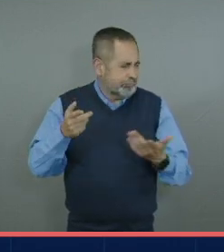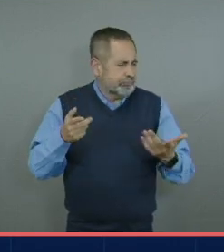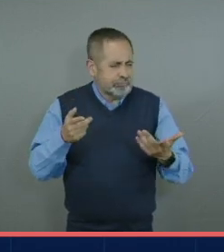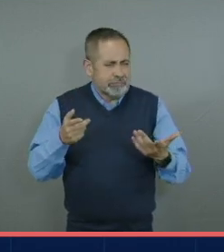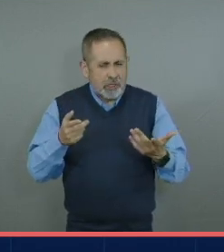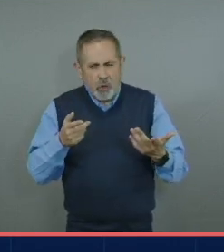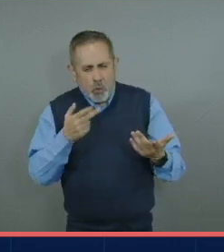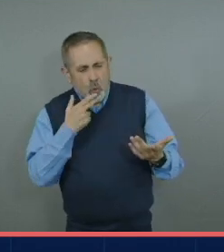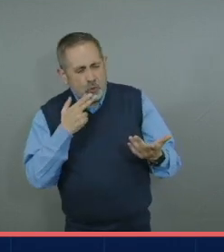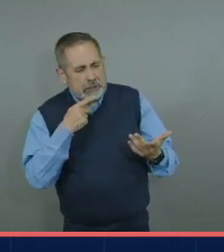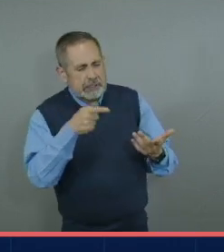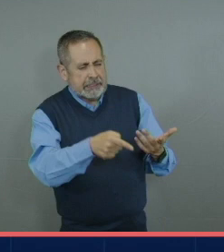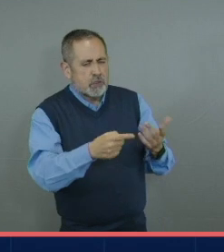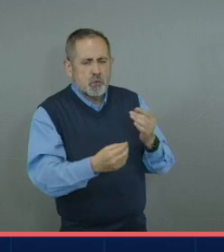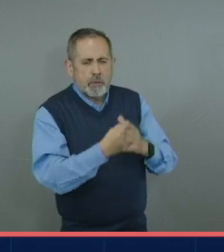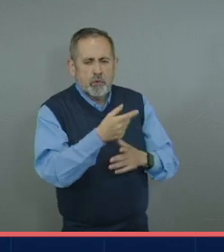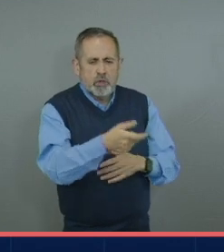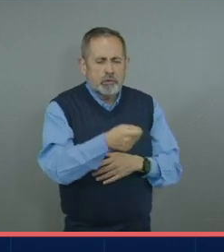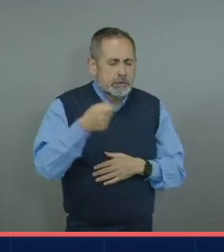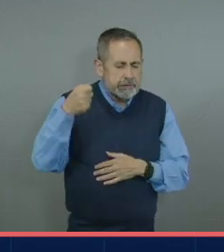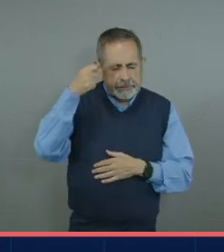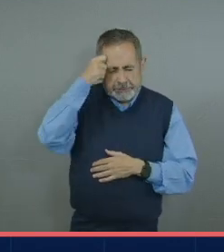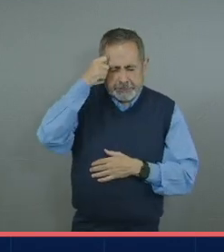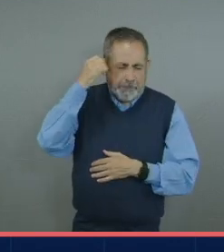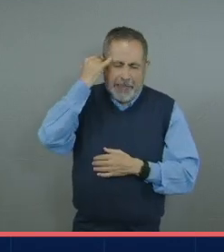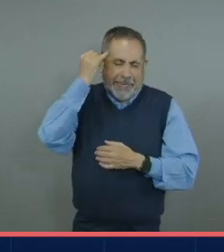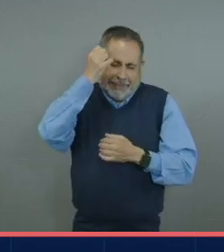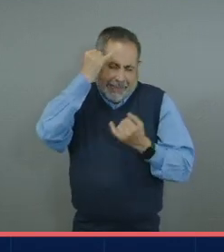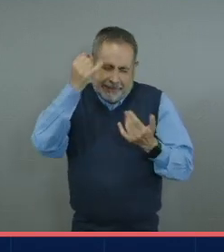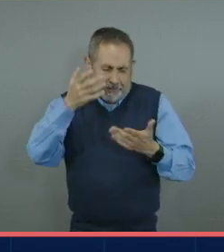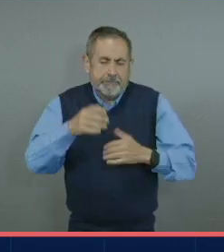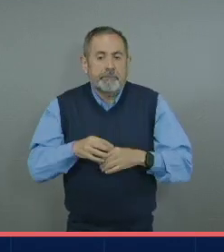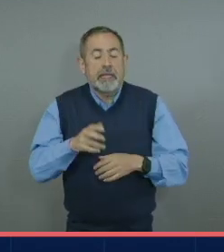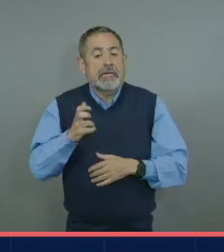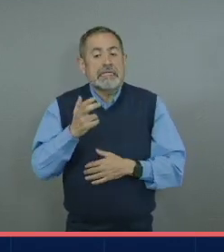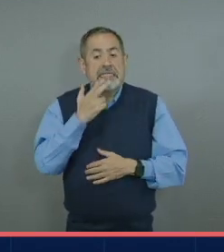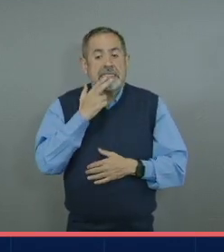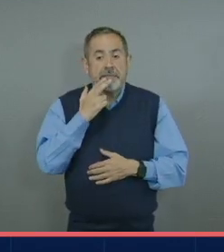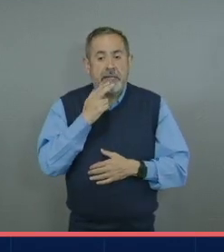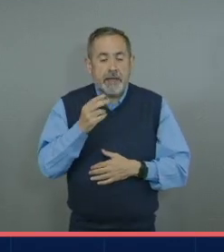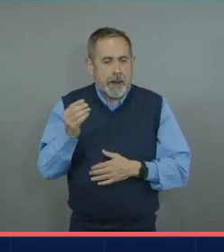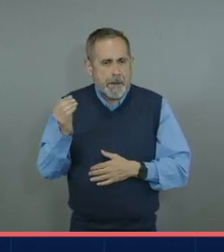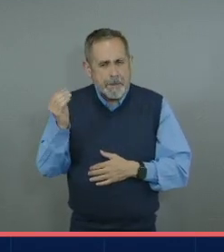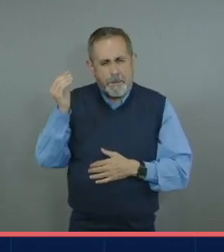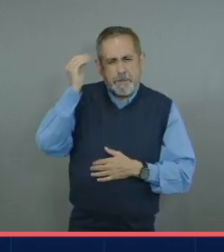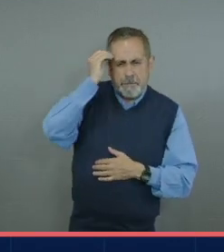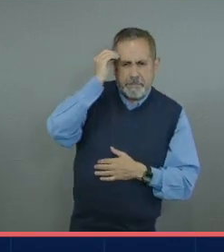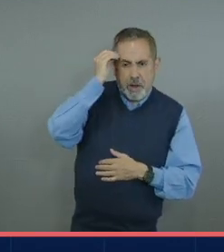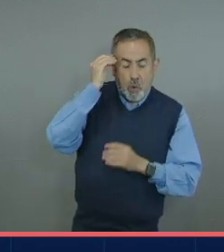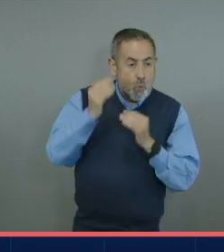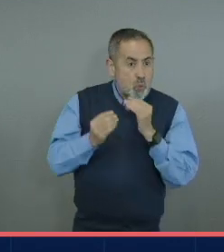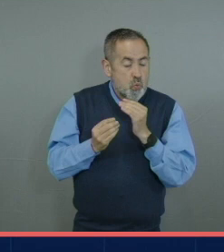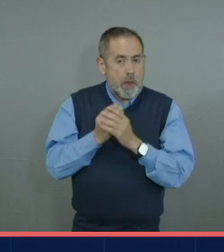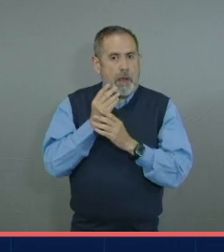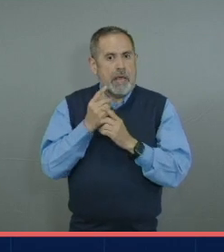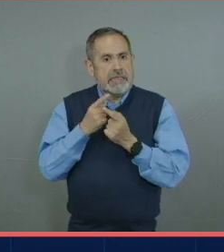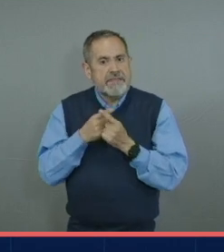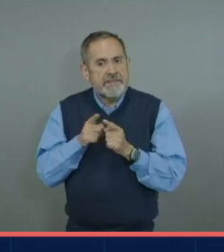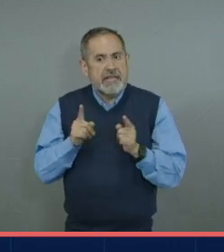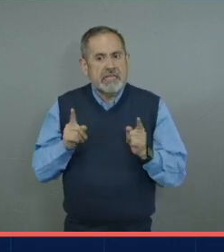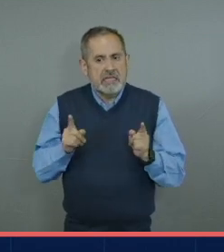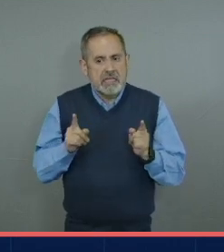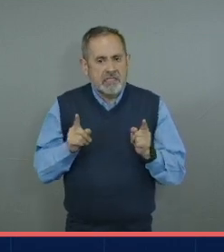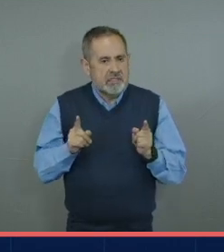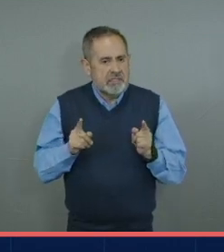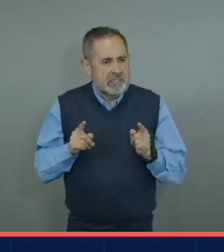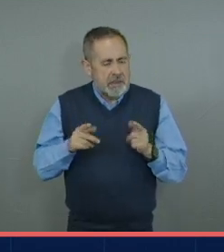y por ahí lo van a tener. La imaginación es maravillosa. Y este chip lo vamos a poner en nuestra cabeza y hagan de cuenta que ya somos una